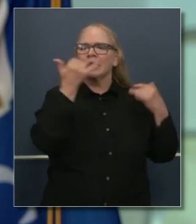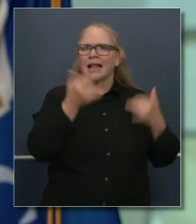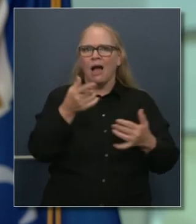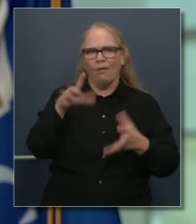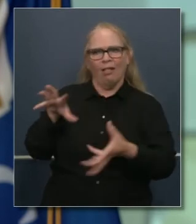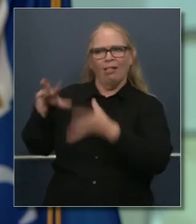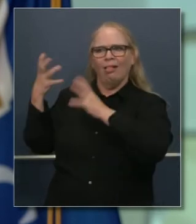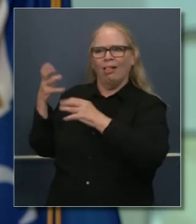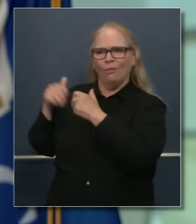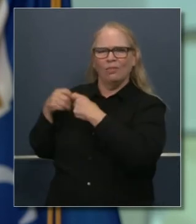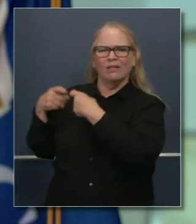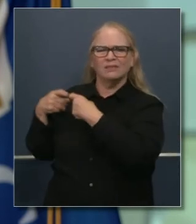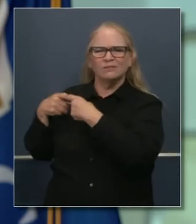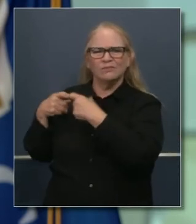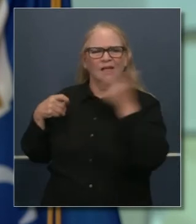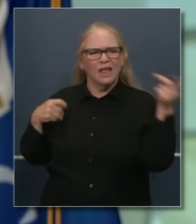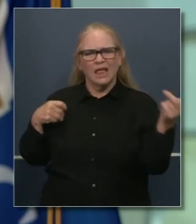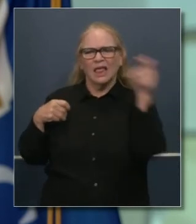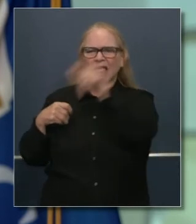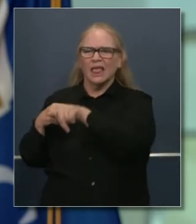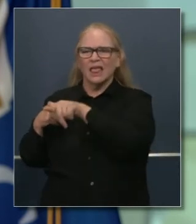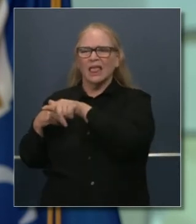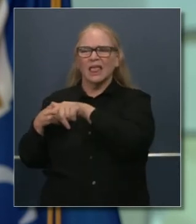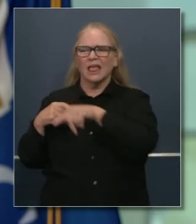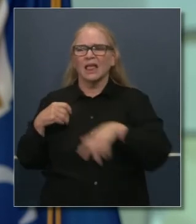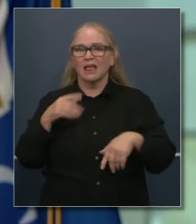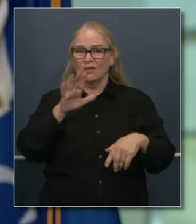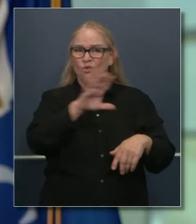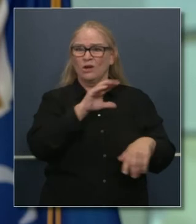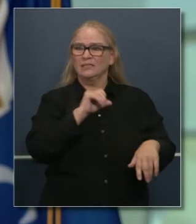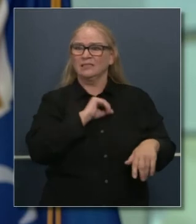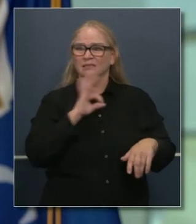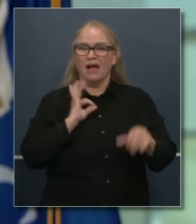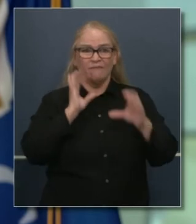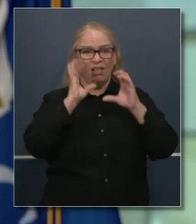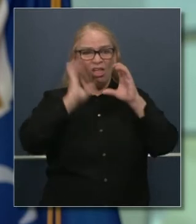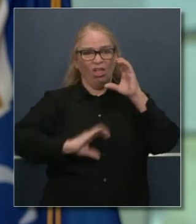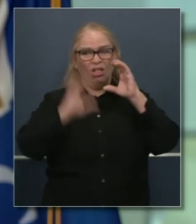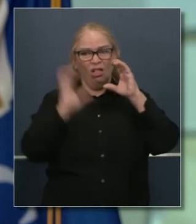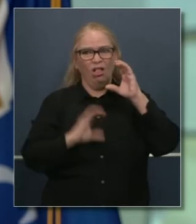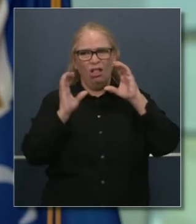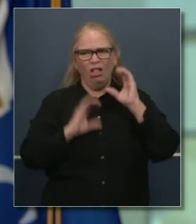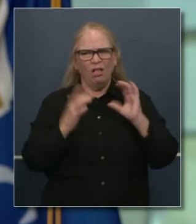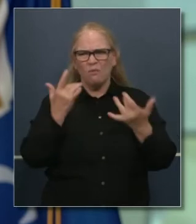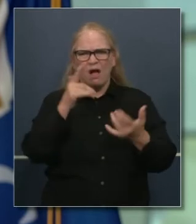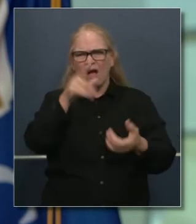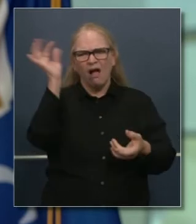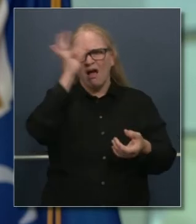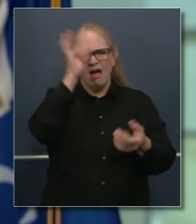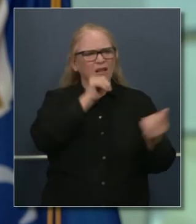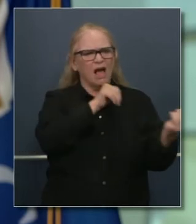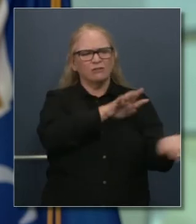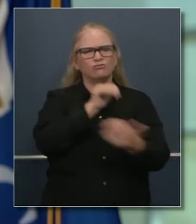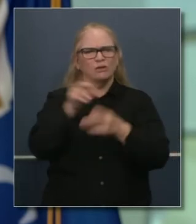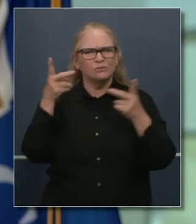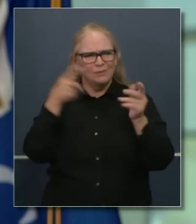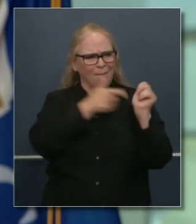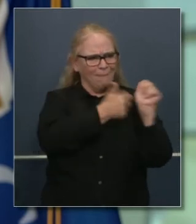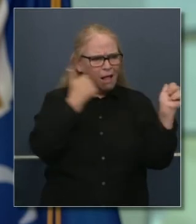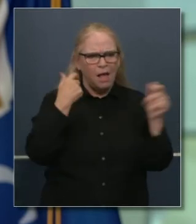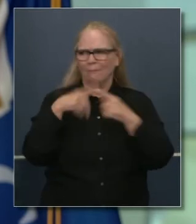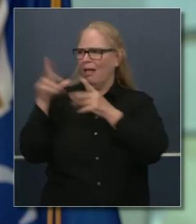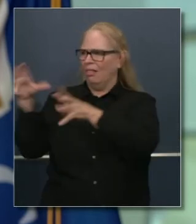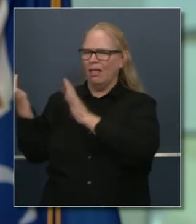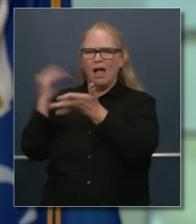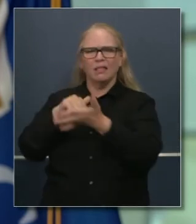falta de energía ya un problema de comunicación en su administración porque no están pre viendo todo esto el gobernar un